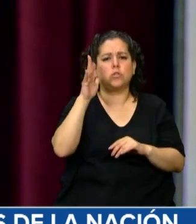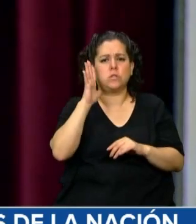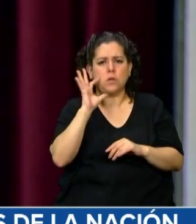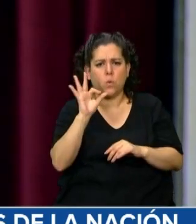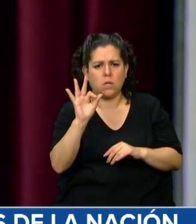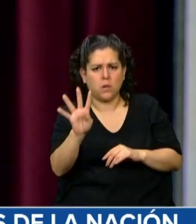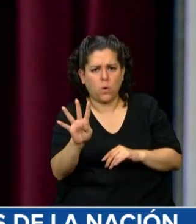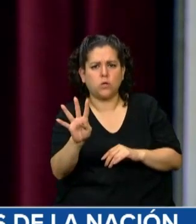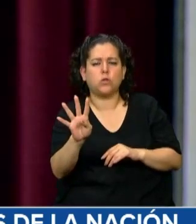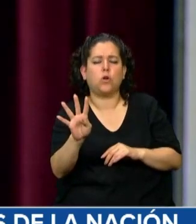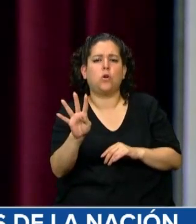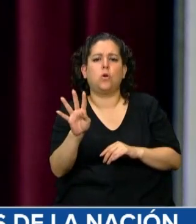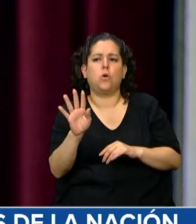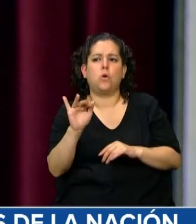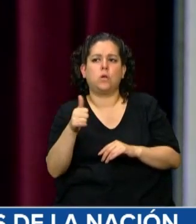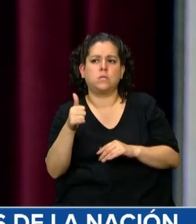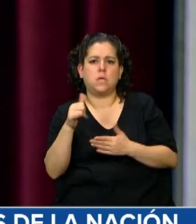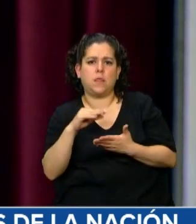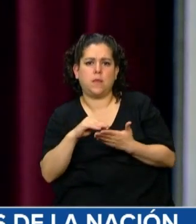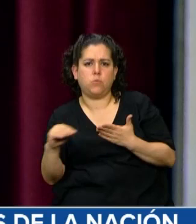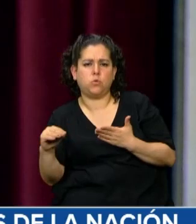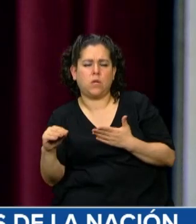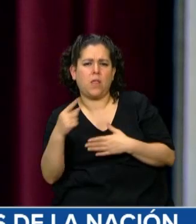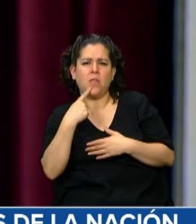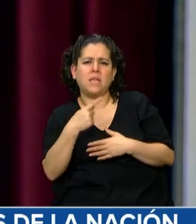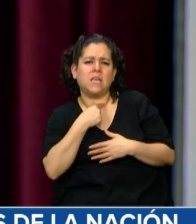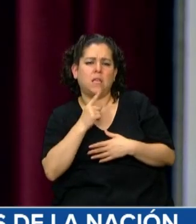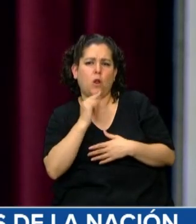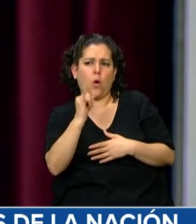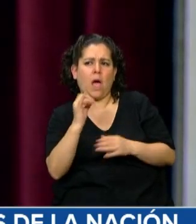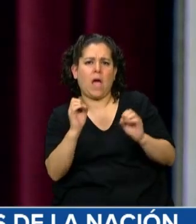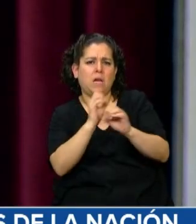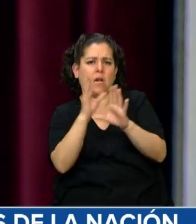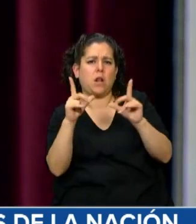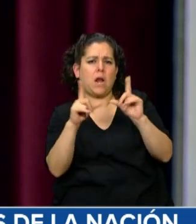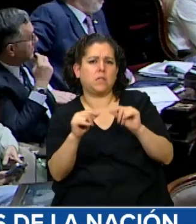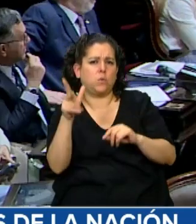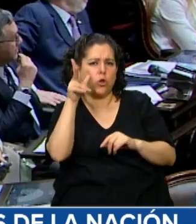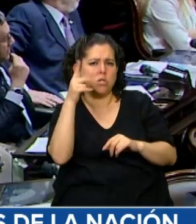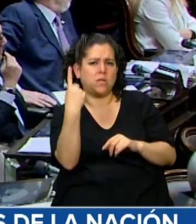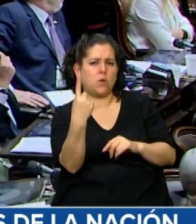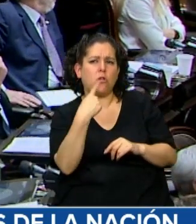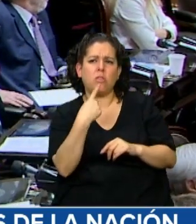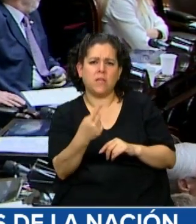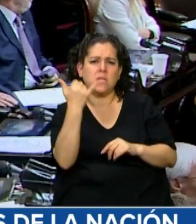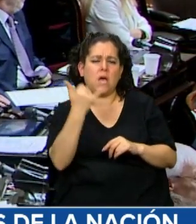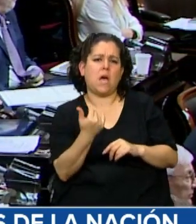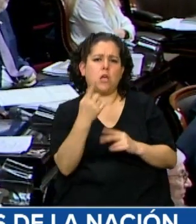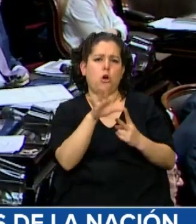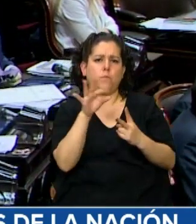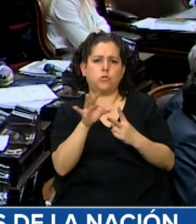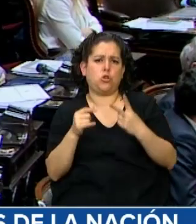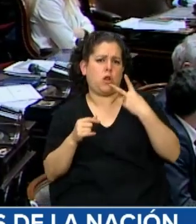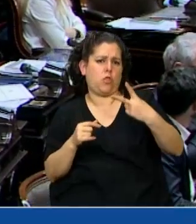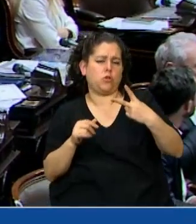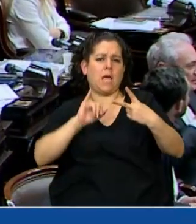854. Sí, diputado. Solo para aclarar, porque el artículo 81 establece claramente que hay dos opciones, o aceptar